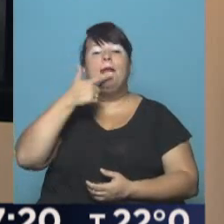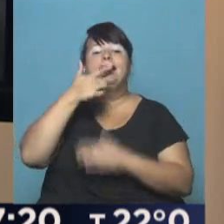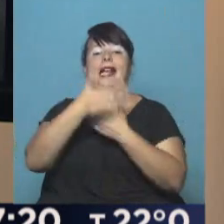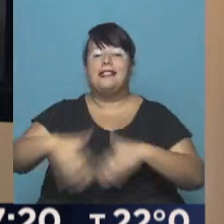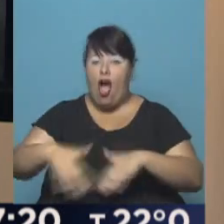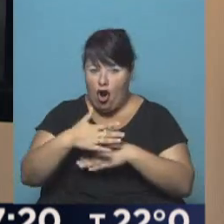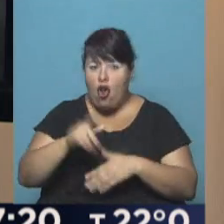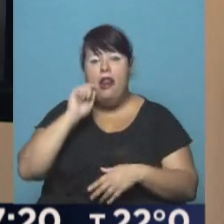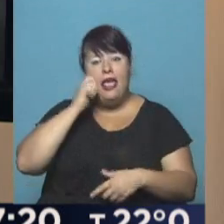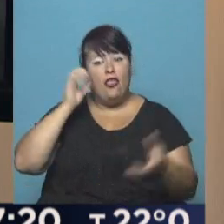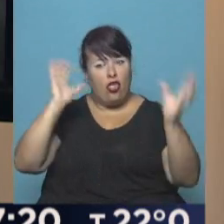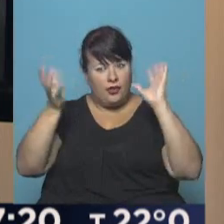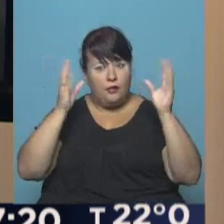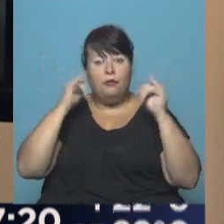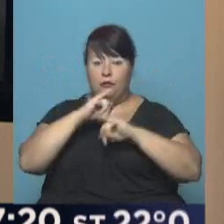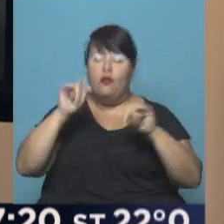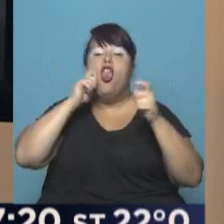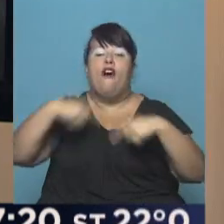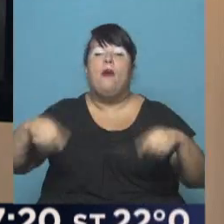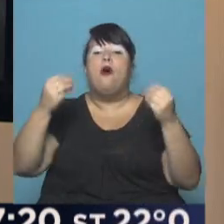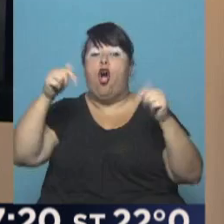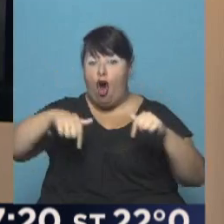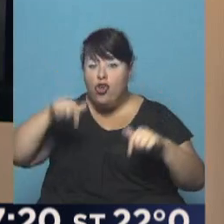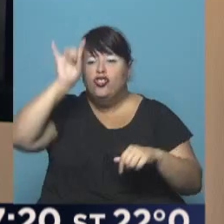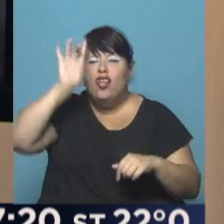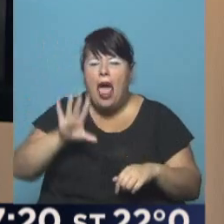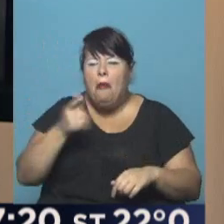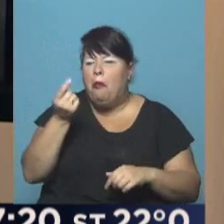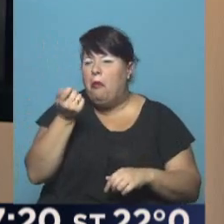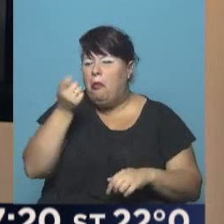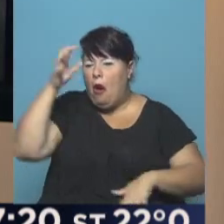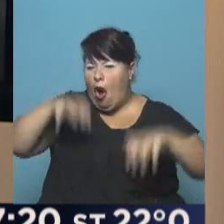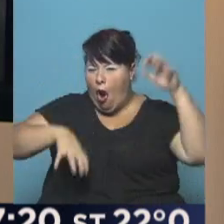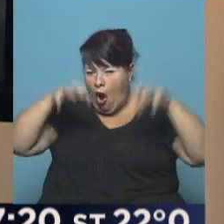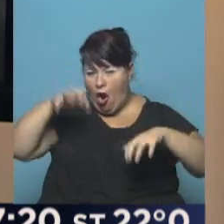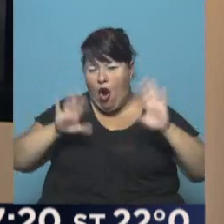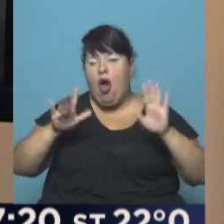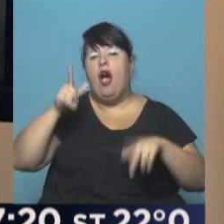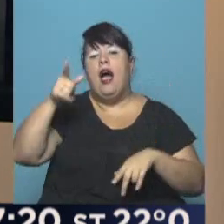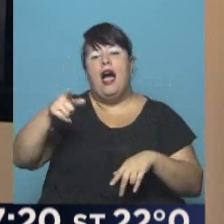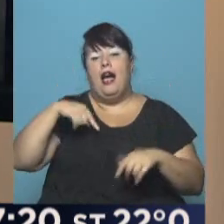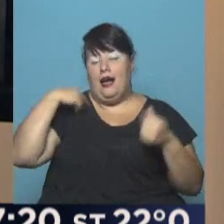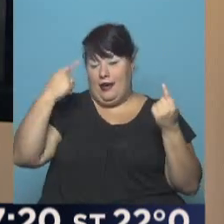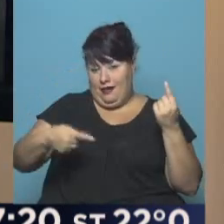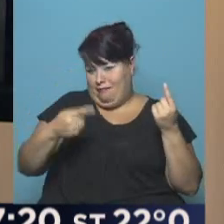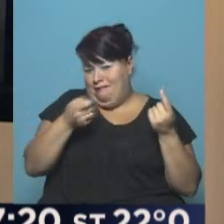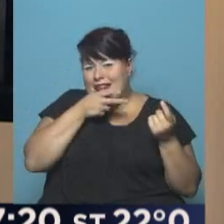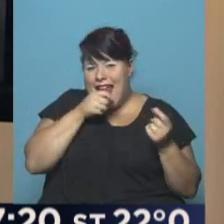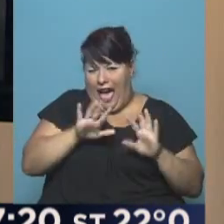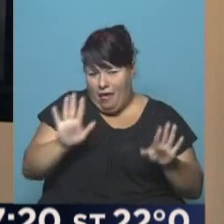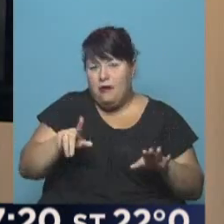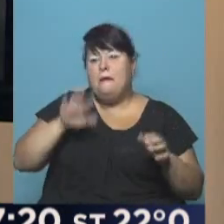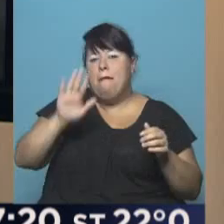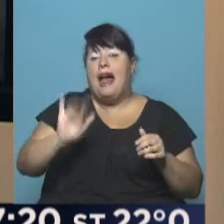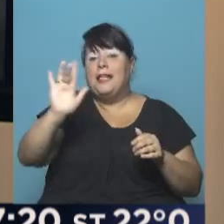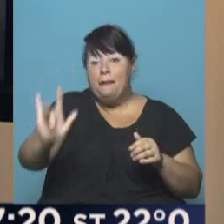Rosa, buenas noticias porque hoy solamente se esperan muy poquitas precipitaciones, casi nada.